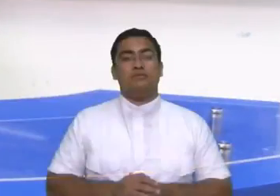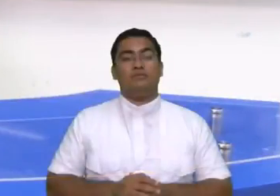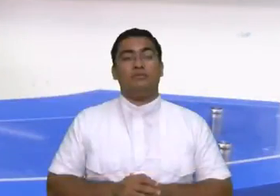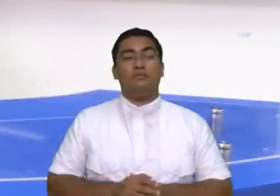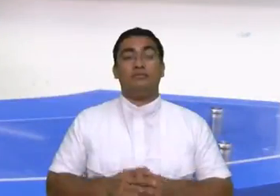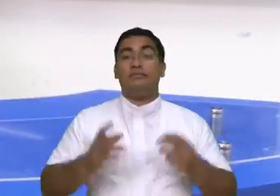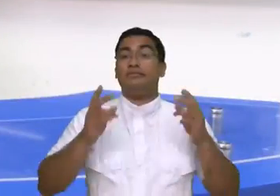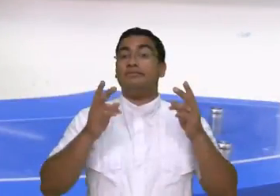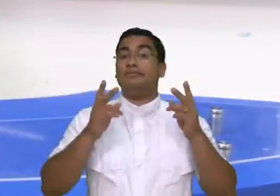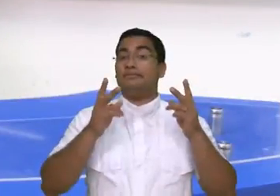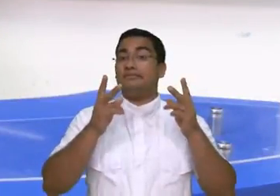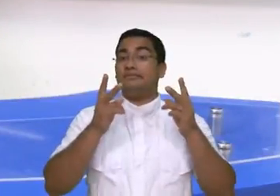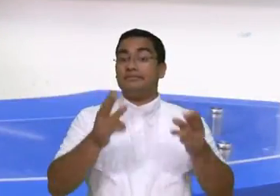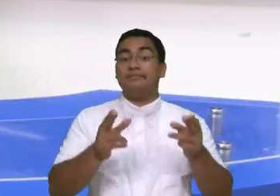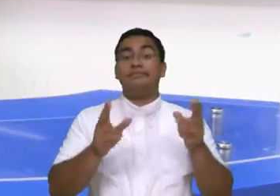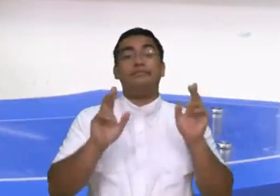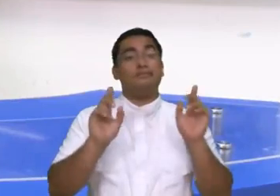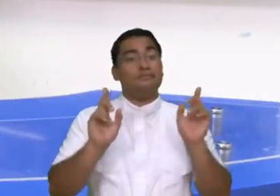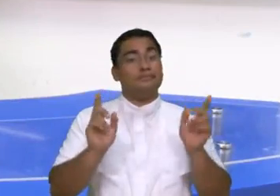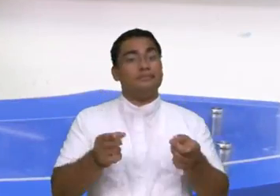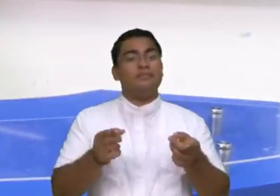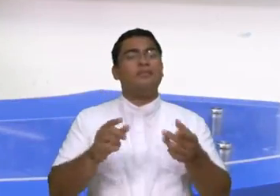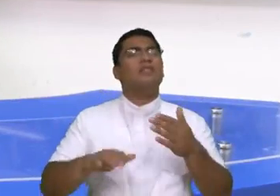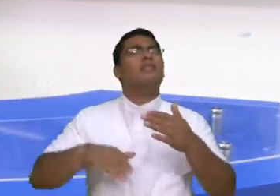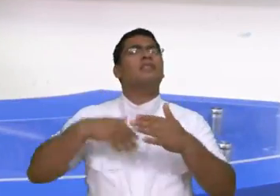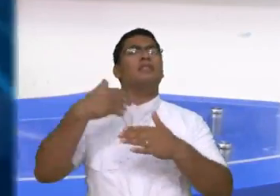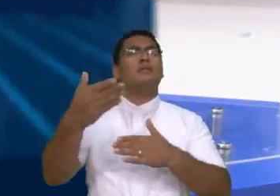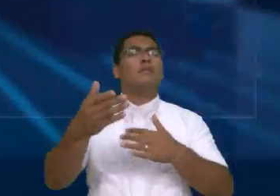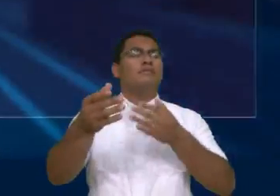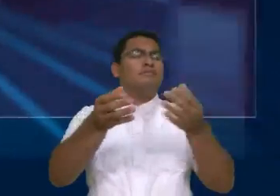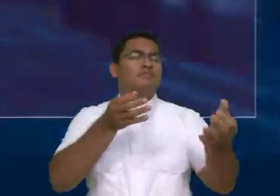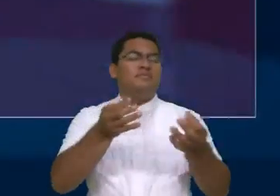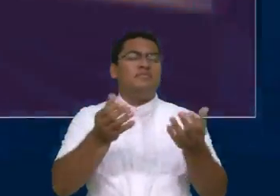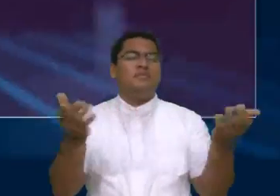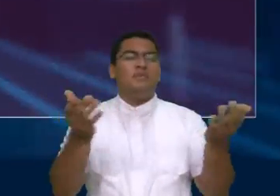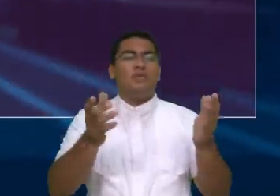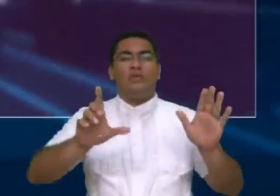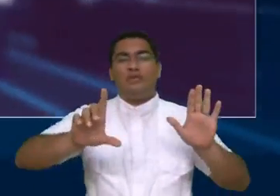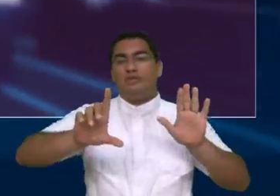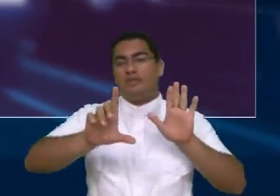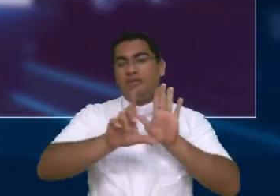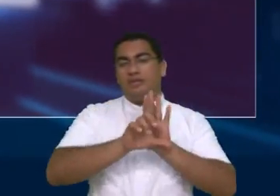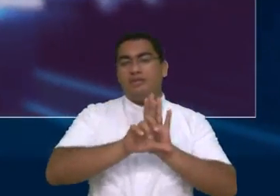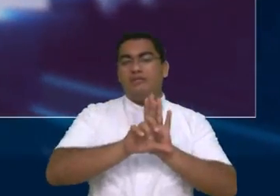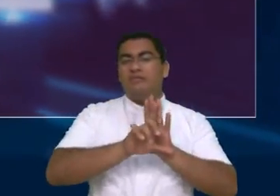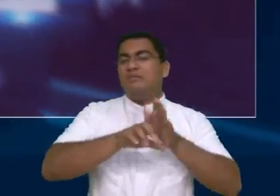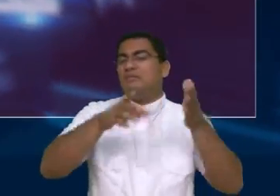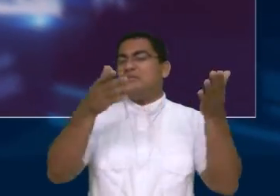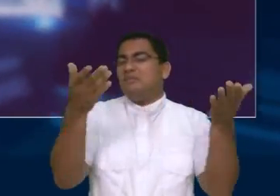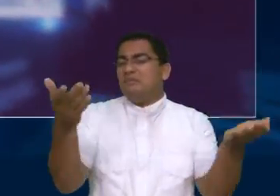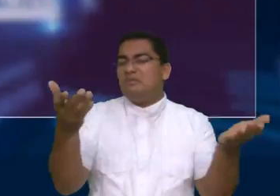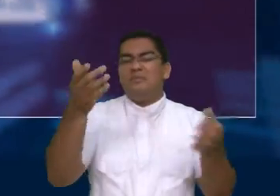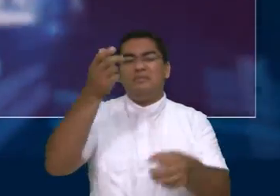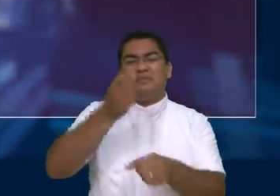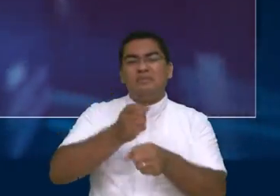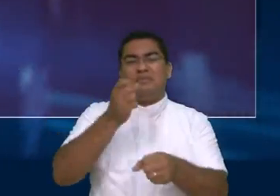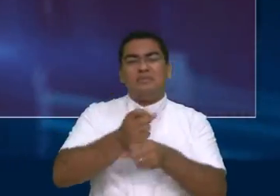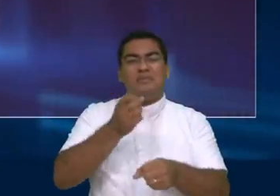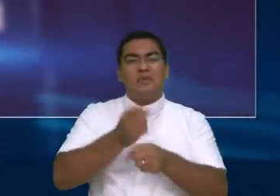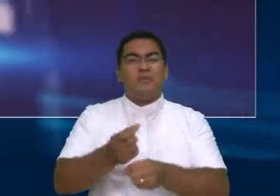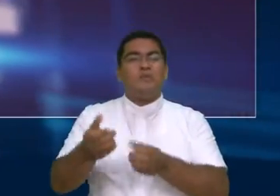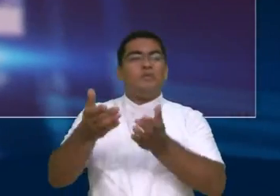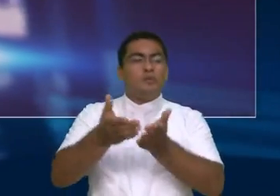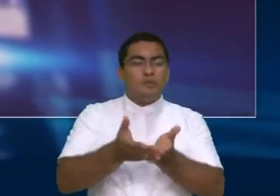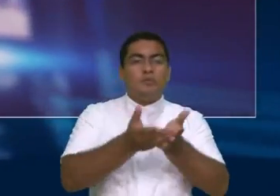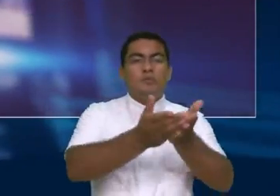Nos vamos al primer avance informativo. Al regresar les tenemos detalles sobre la ley para el desarrollo y operación de marinas